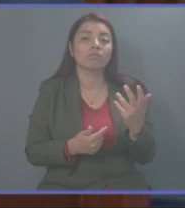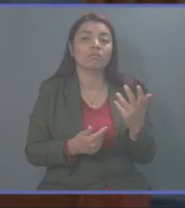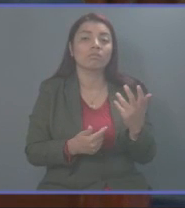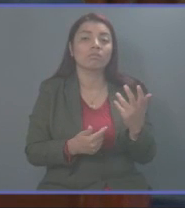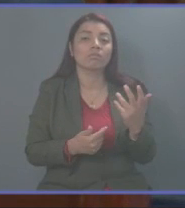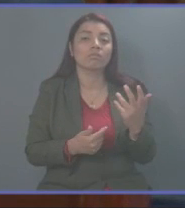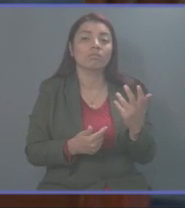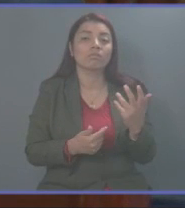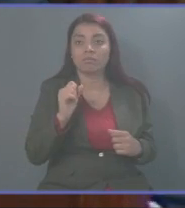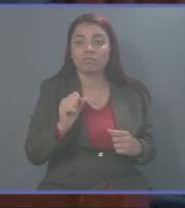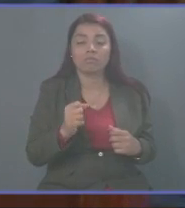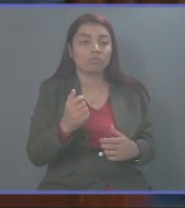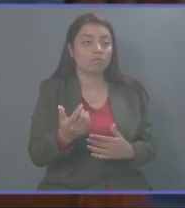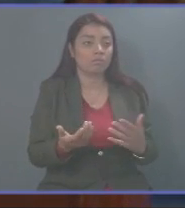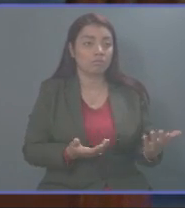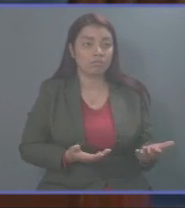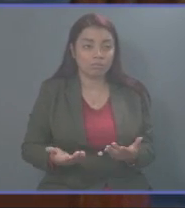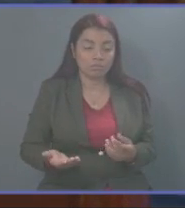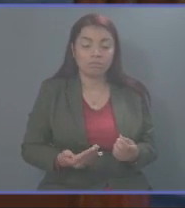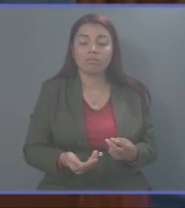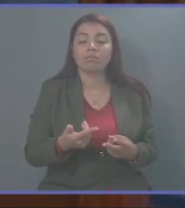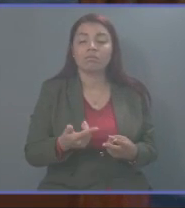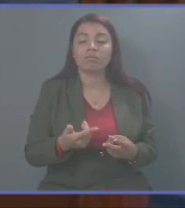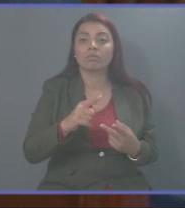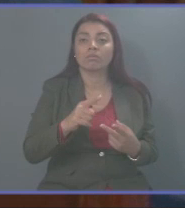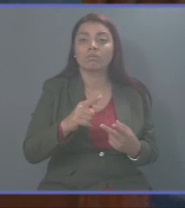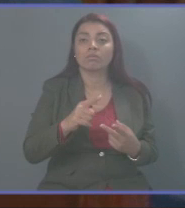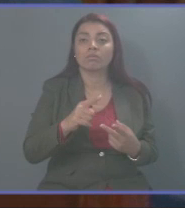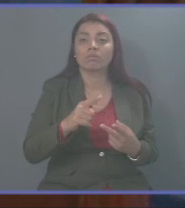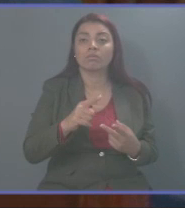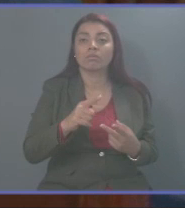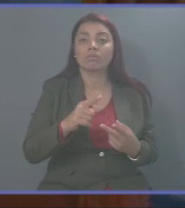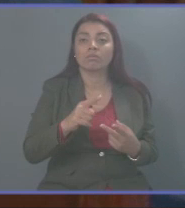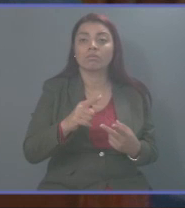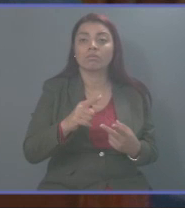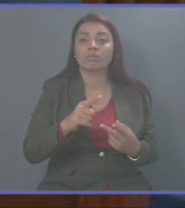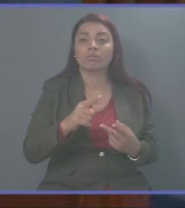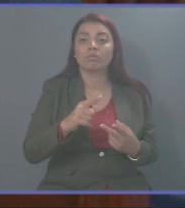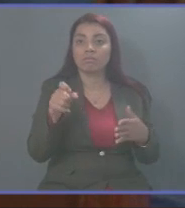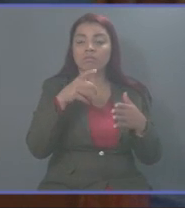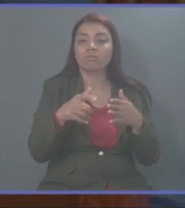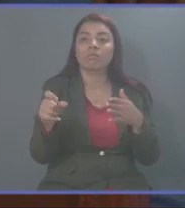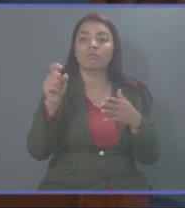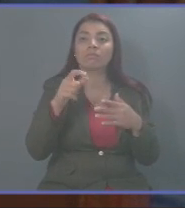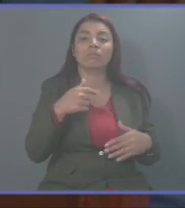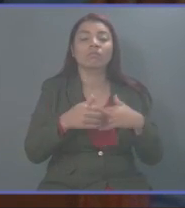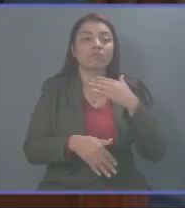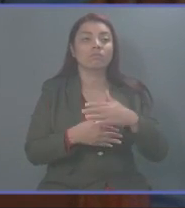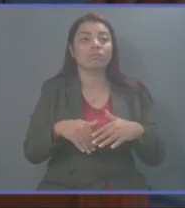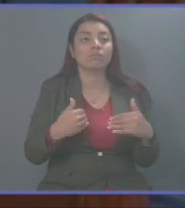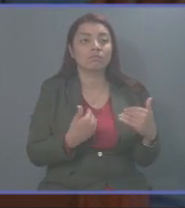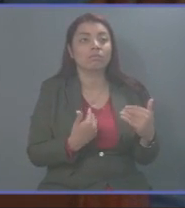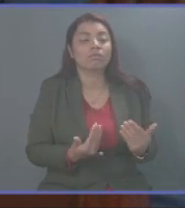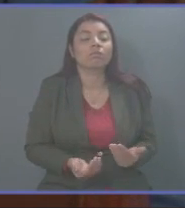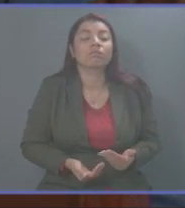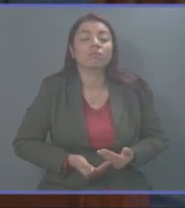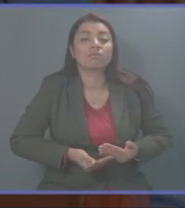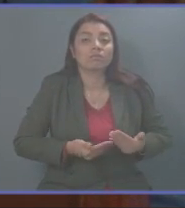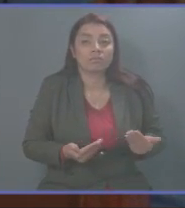C, cobertura del servicio. Literal D, un análisis de las instituciones, operadores que